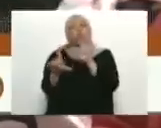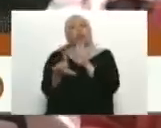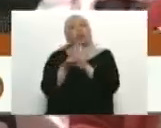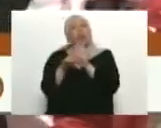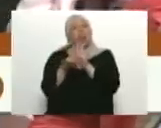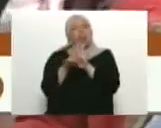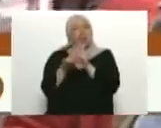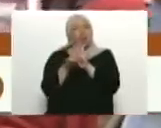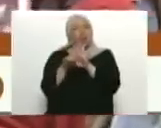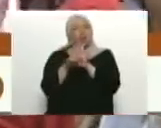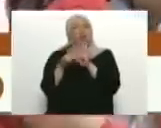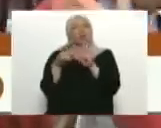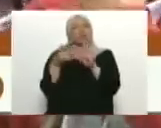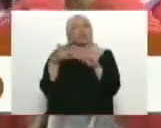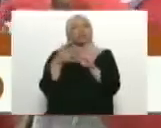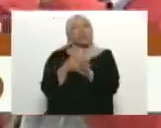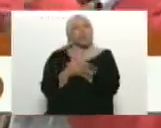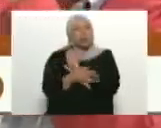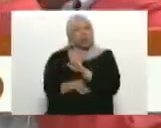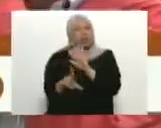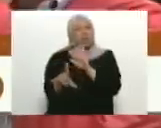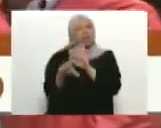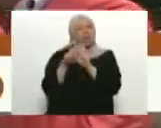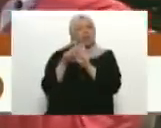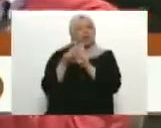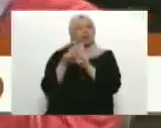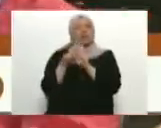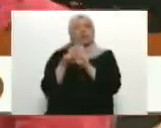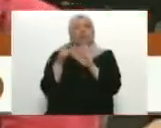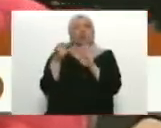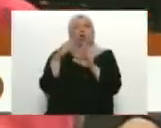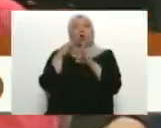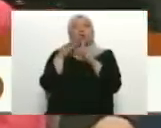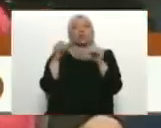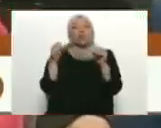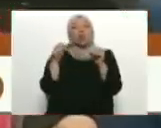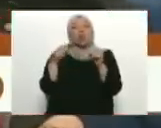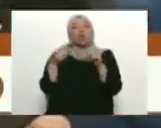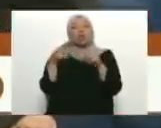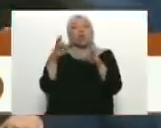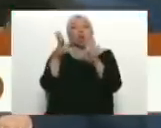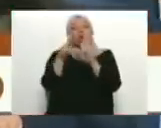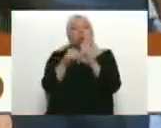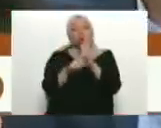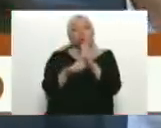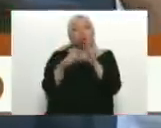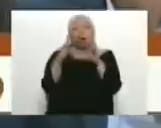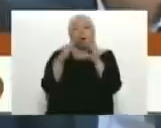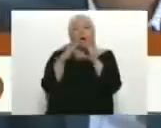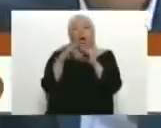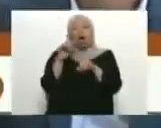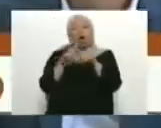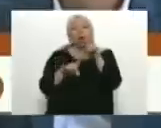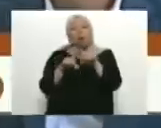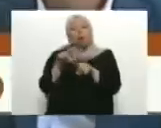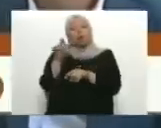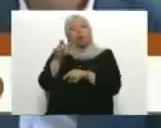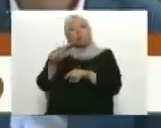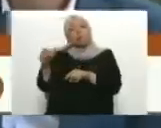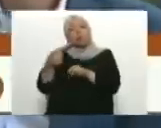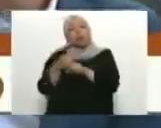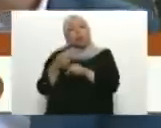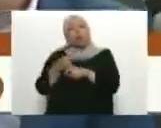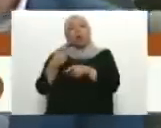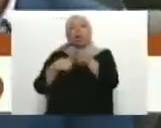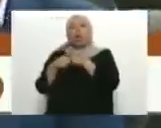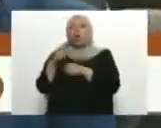ley que tiene que ver para derogar todos estos bienes provenientes de actividades ilícitas. Cuatro